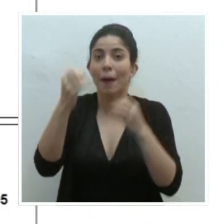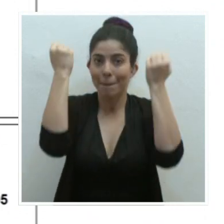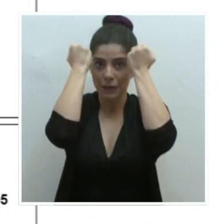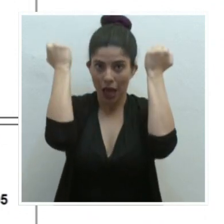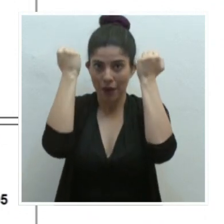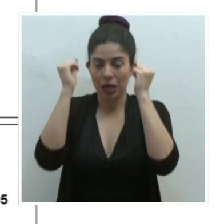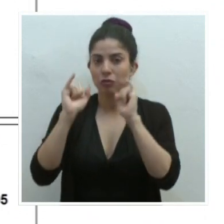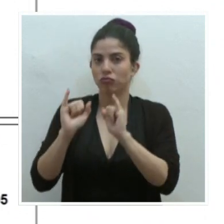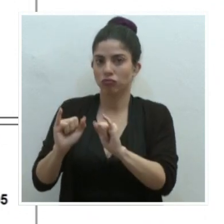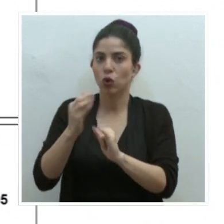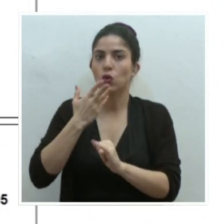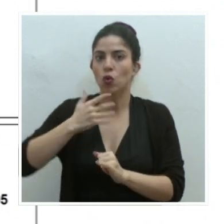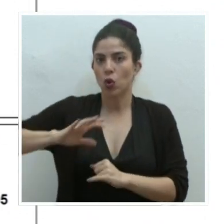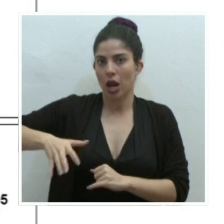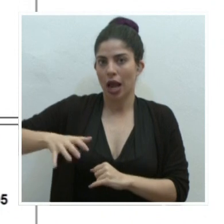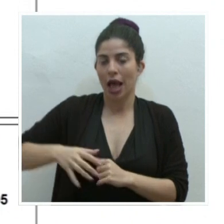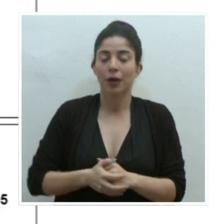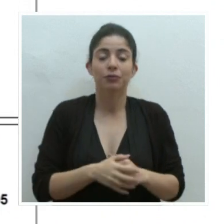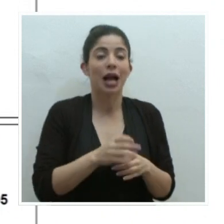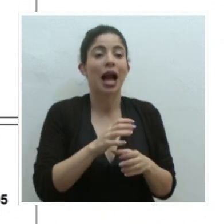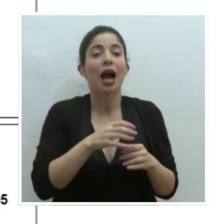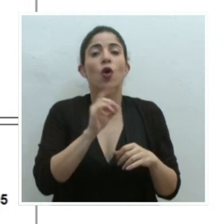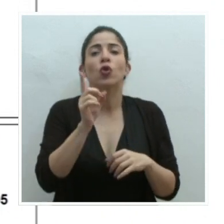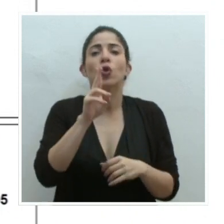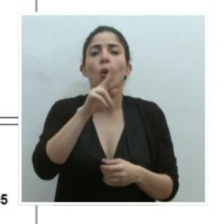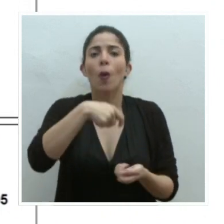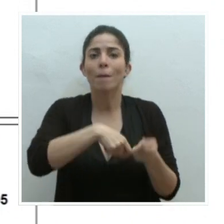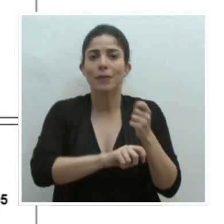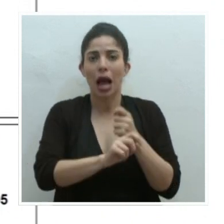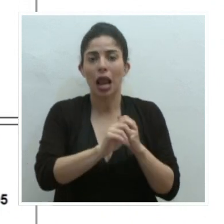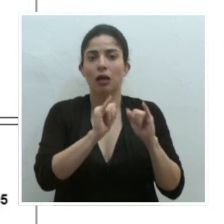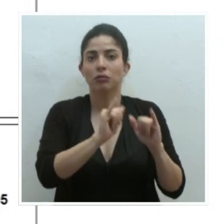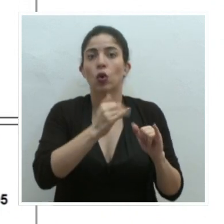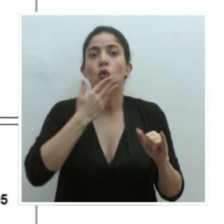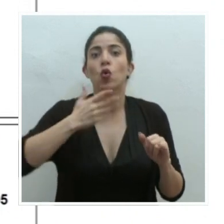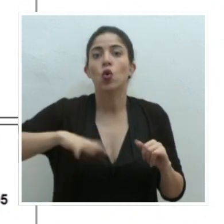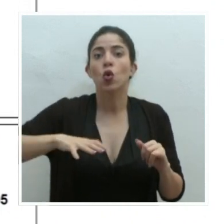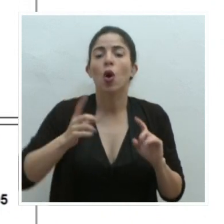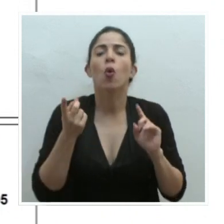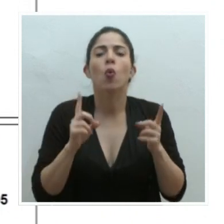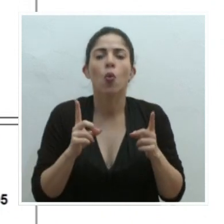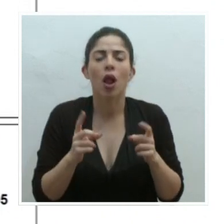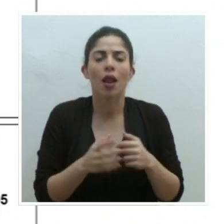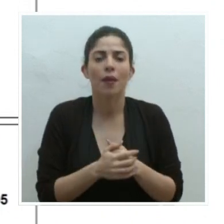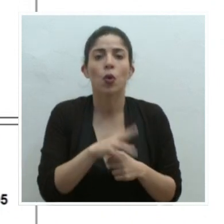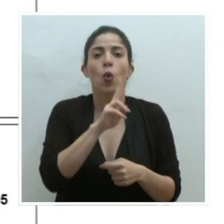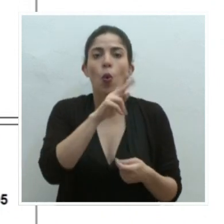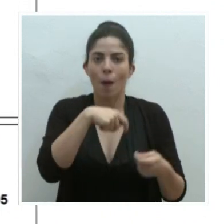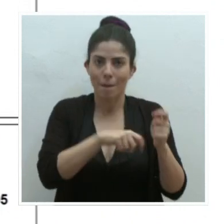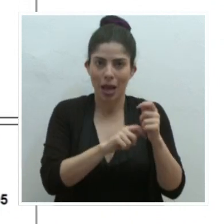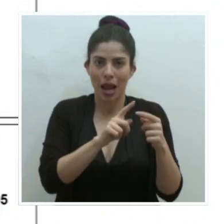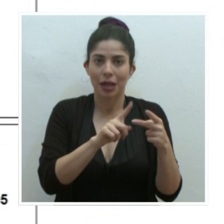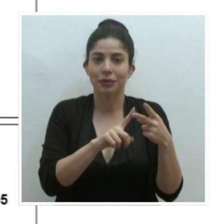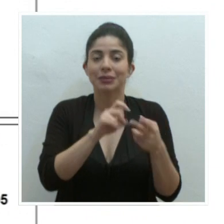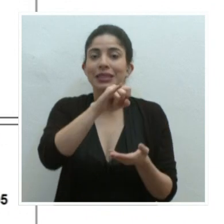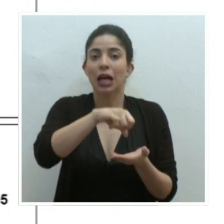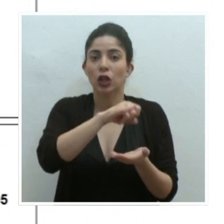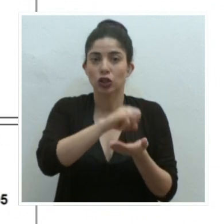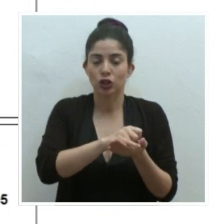se mantiene en alerta naranja. En el cantón de Upala se mantienen en alerta naranja los distritos de Upala, San